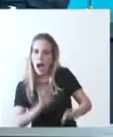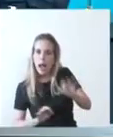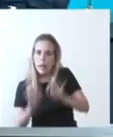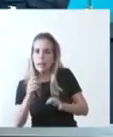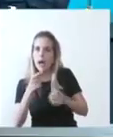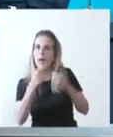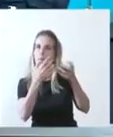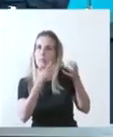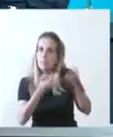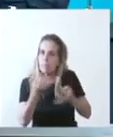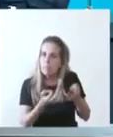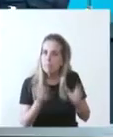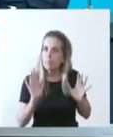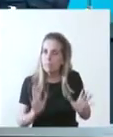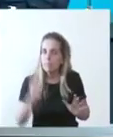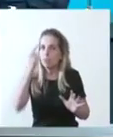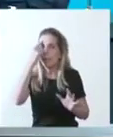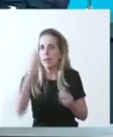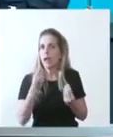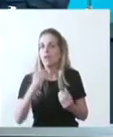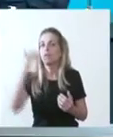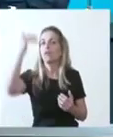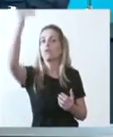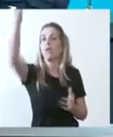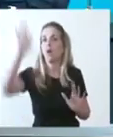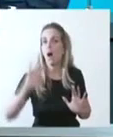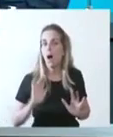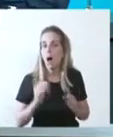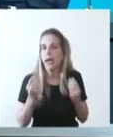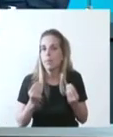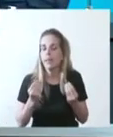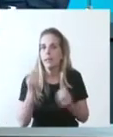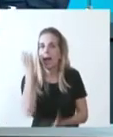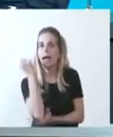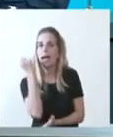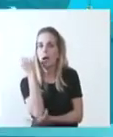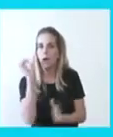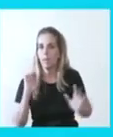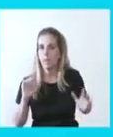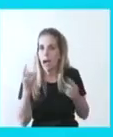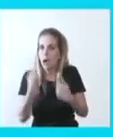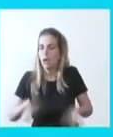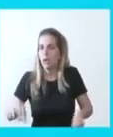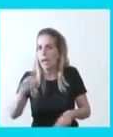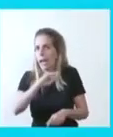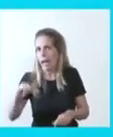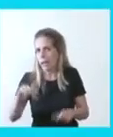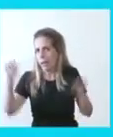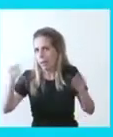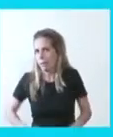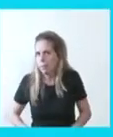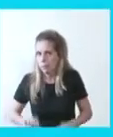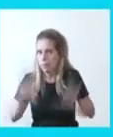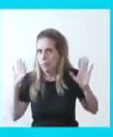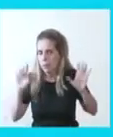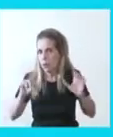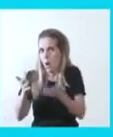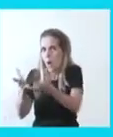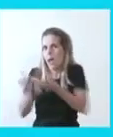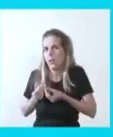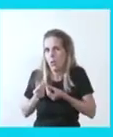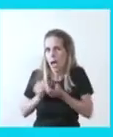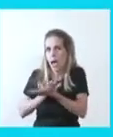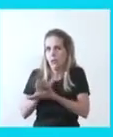muchas consecuencias económicas, en muchos casos muy negativas, y que ni siquiera ayudan a resolver el problema